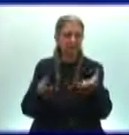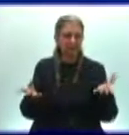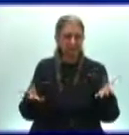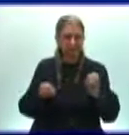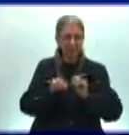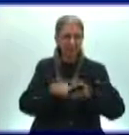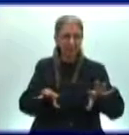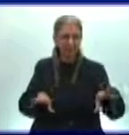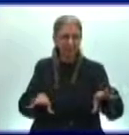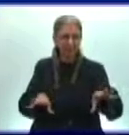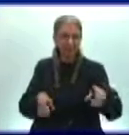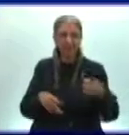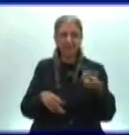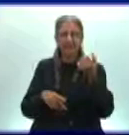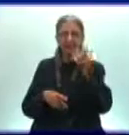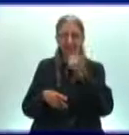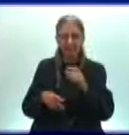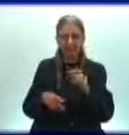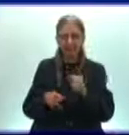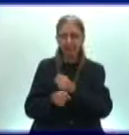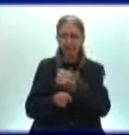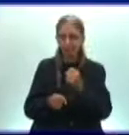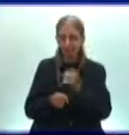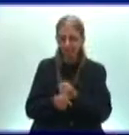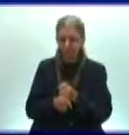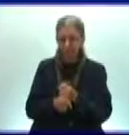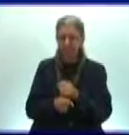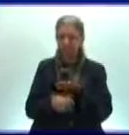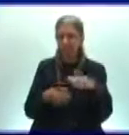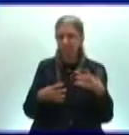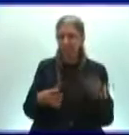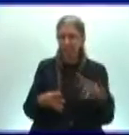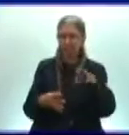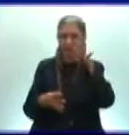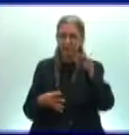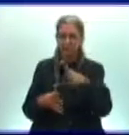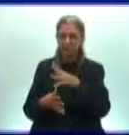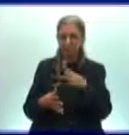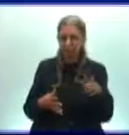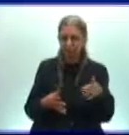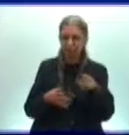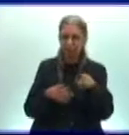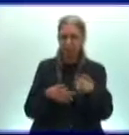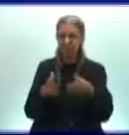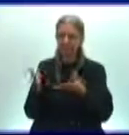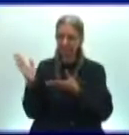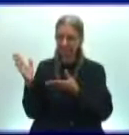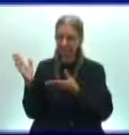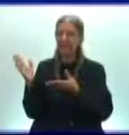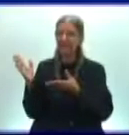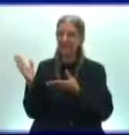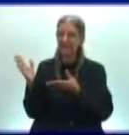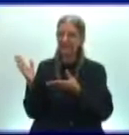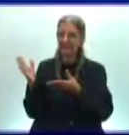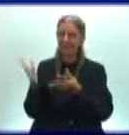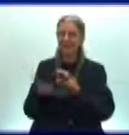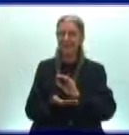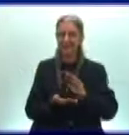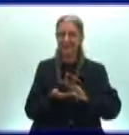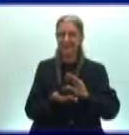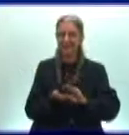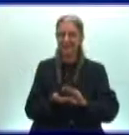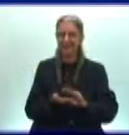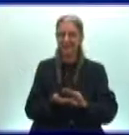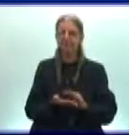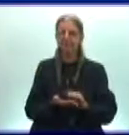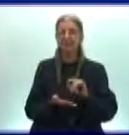además van a utilizar para responder este ejercicio el libro de texto para trabajar con la tabla periódica que